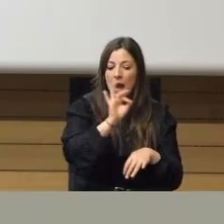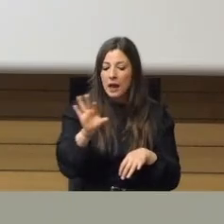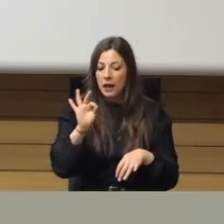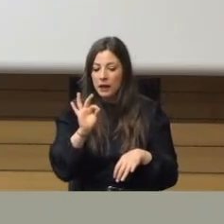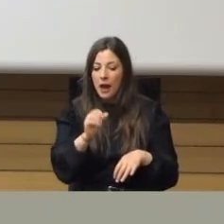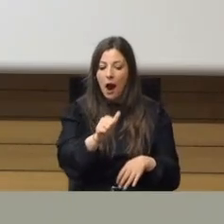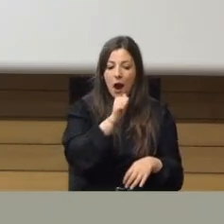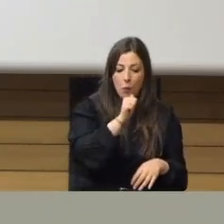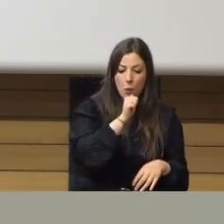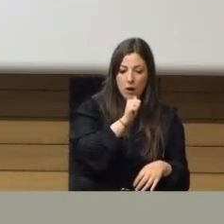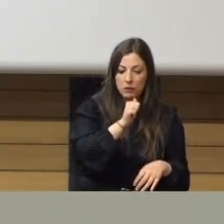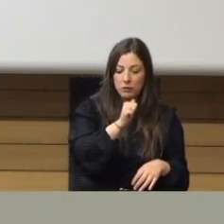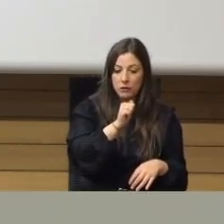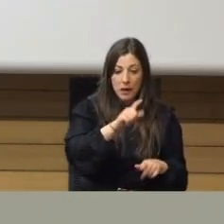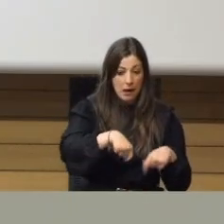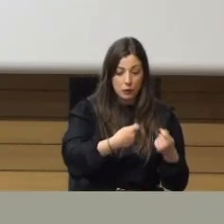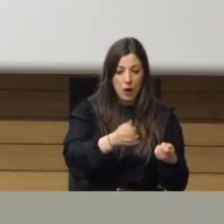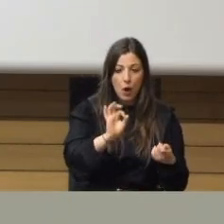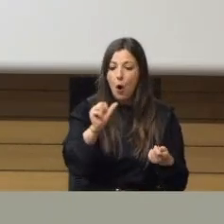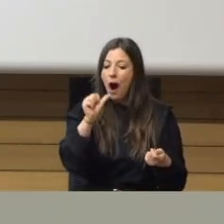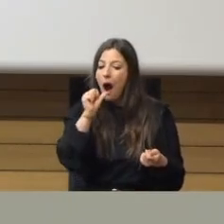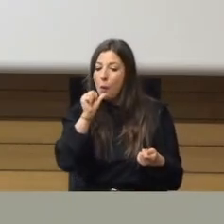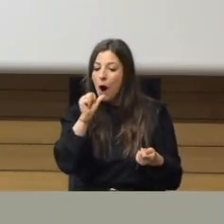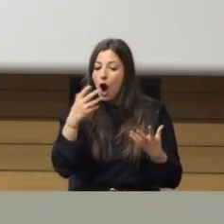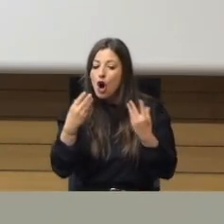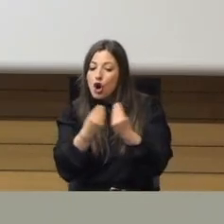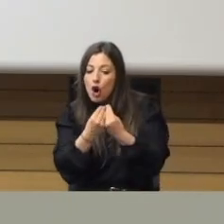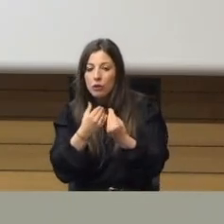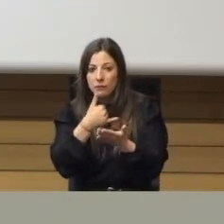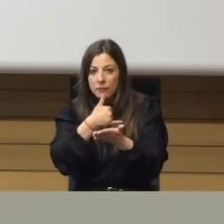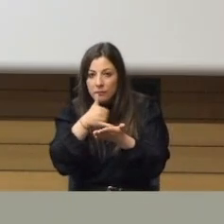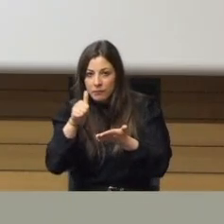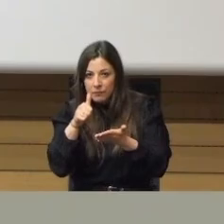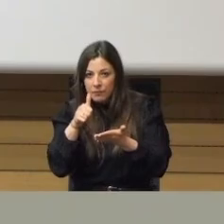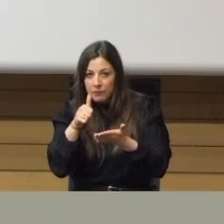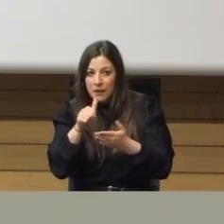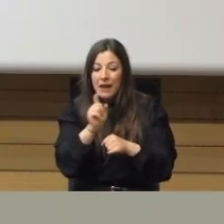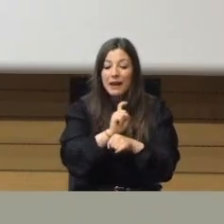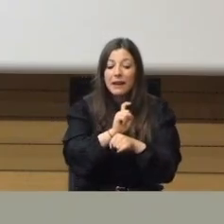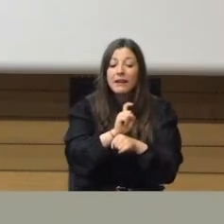agua natural o agua con cocaína. ¿Qué hace la rata?